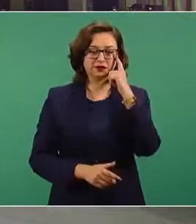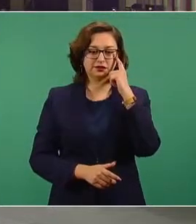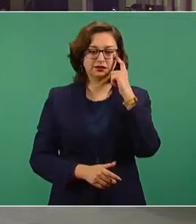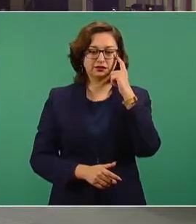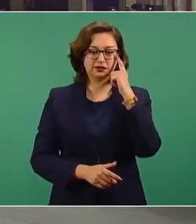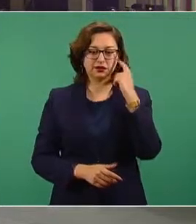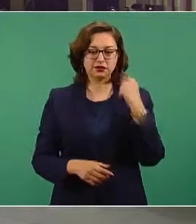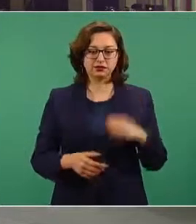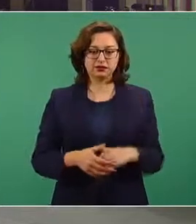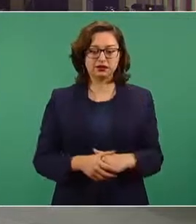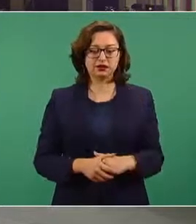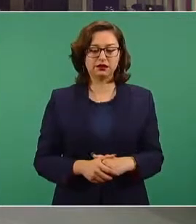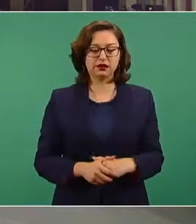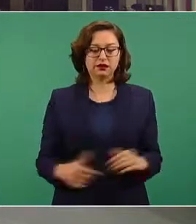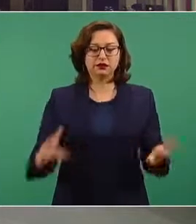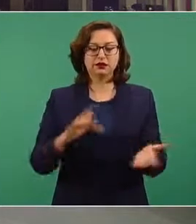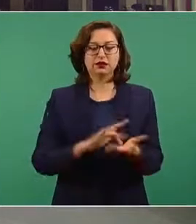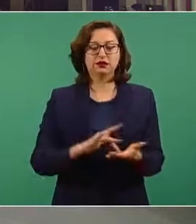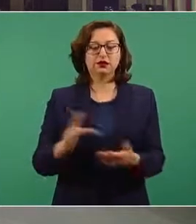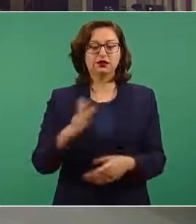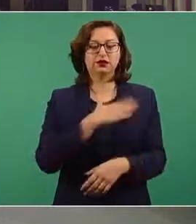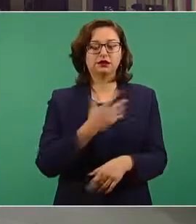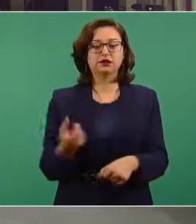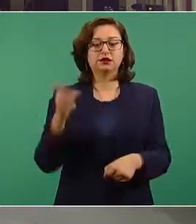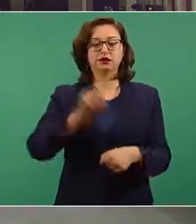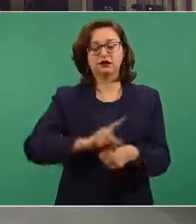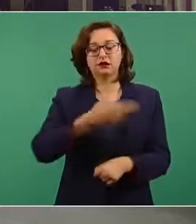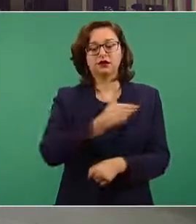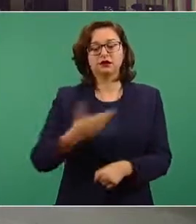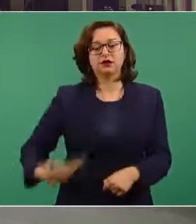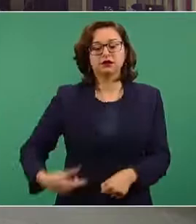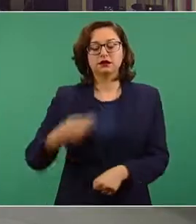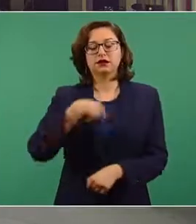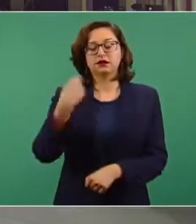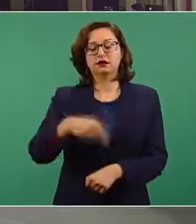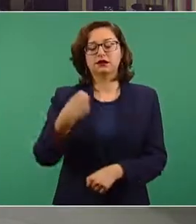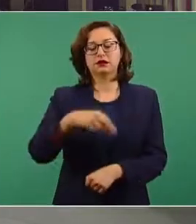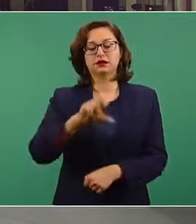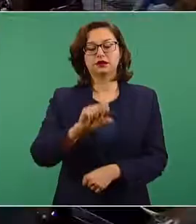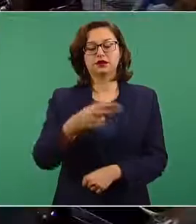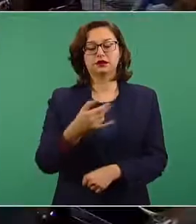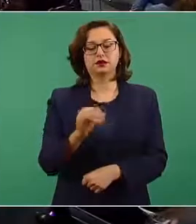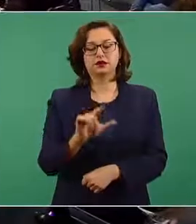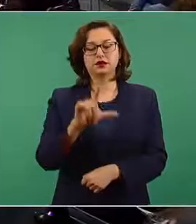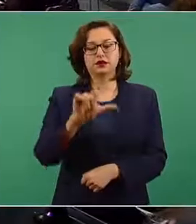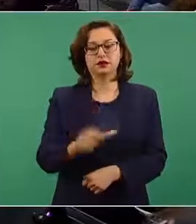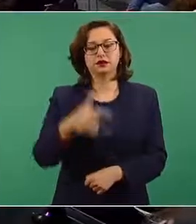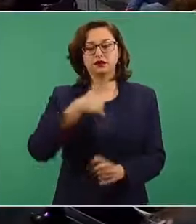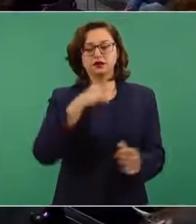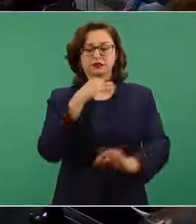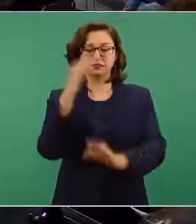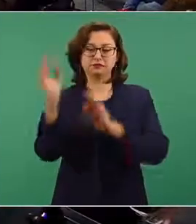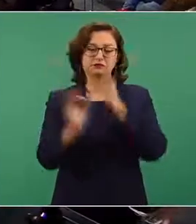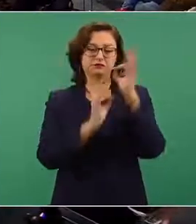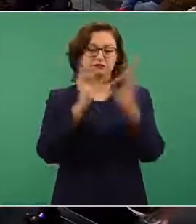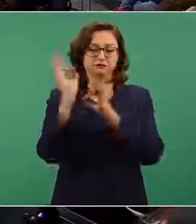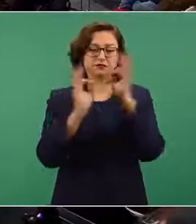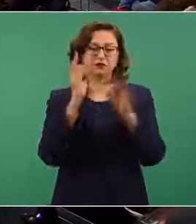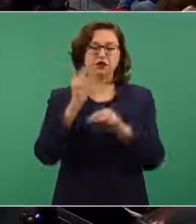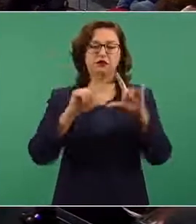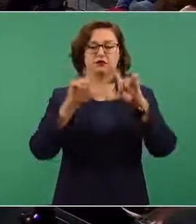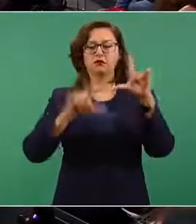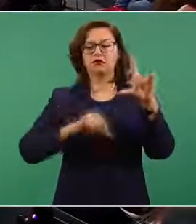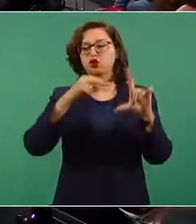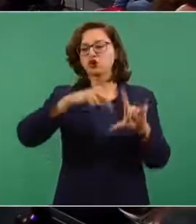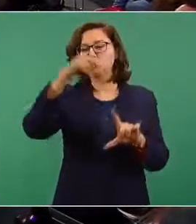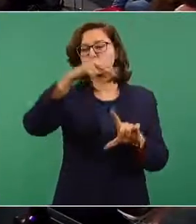Adelante. Gracias. Buenos días, presidente. Shaila Rosagel, corresponsal del Grupo Gili, El Imparcial de Sonora, La Crónica de Mexicali y Frontera de